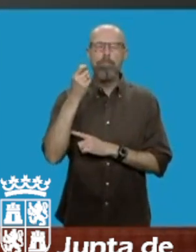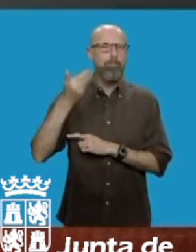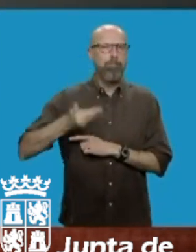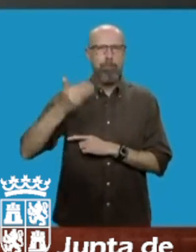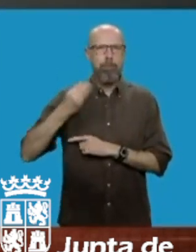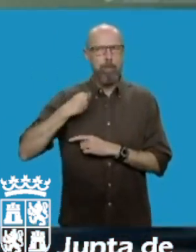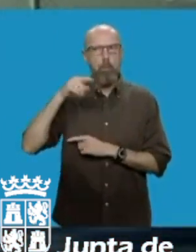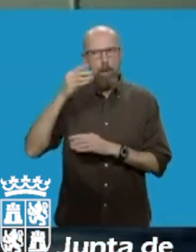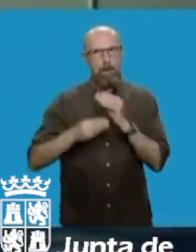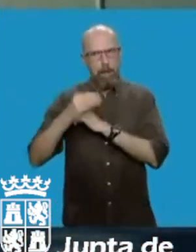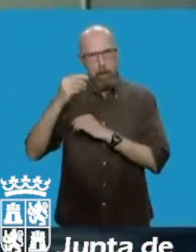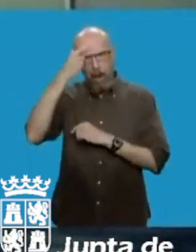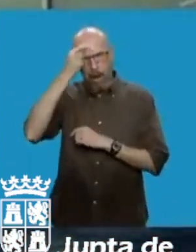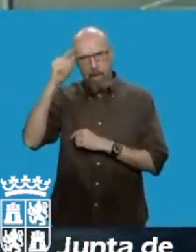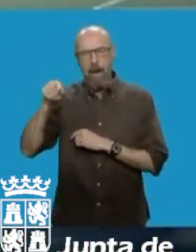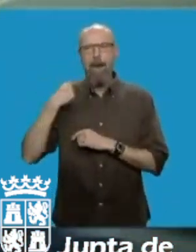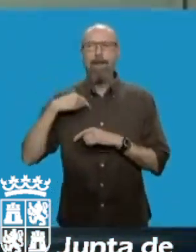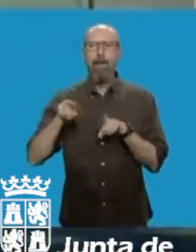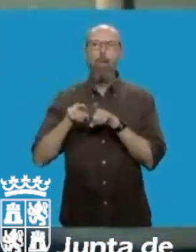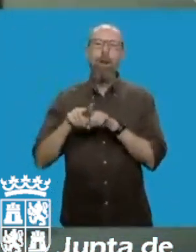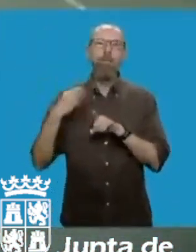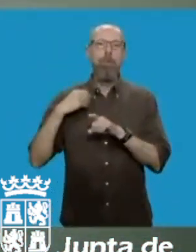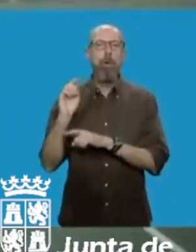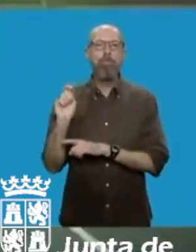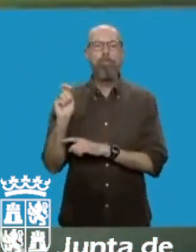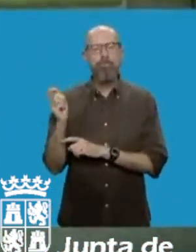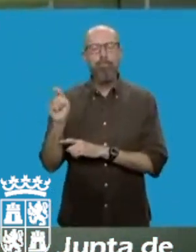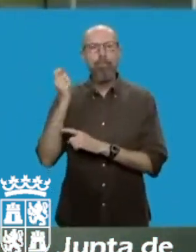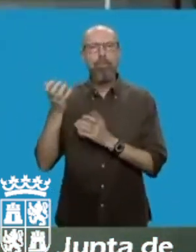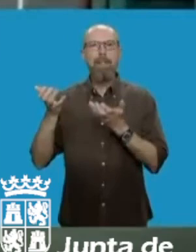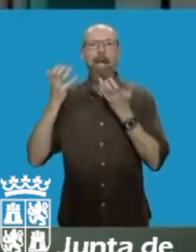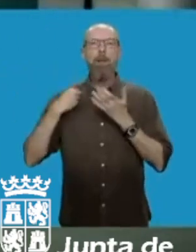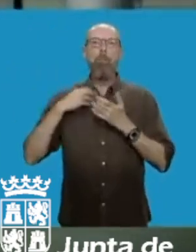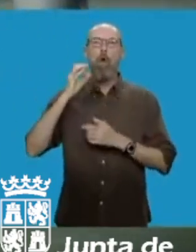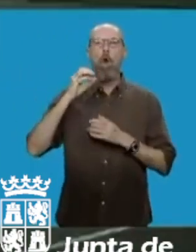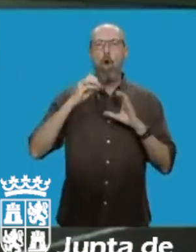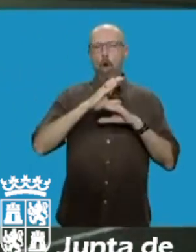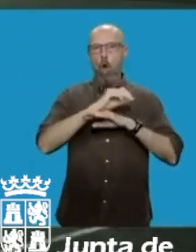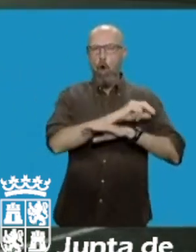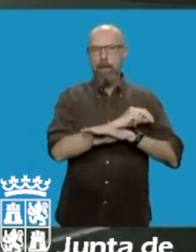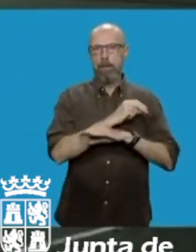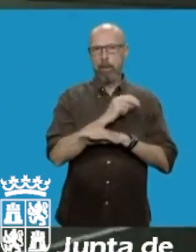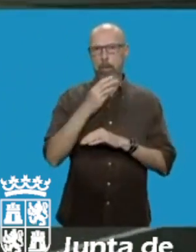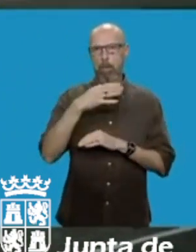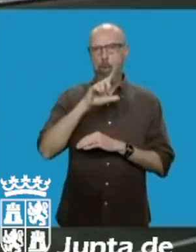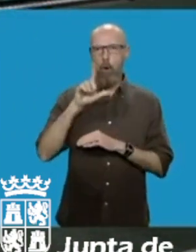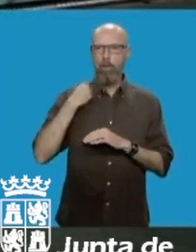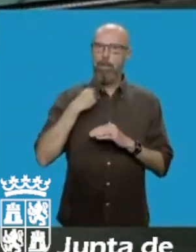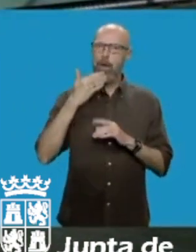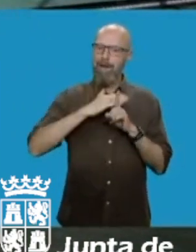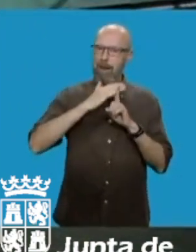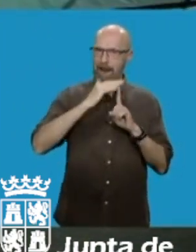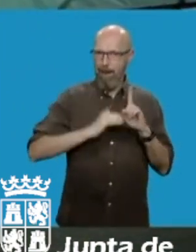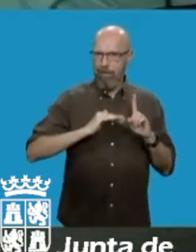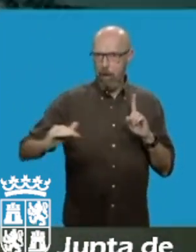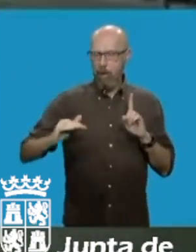abulense se unía al selecto club de ganadores de la prestigiosa Orange Bowl, el campeonato del mundo en categorías inferiores, y lo hacía en